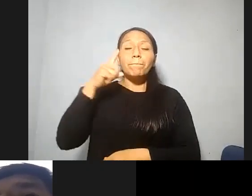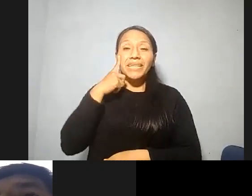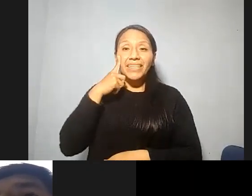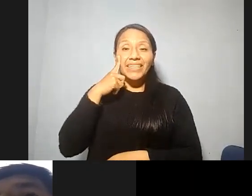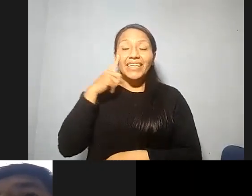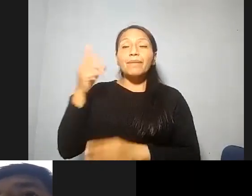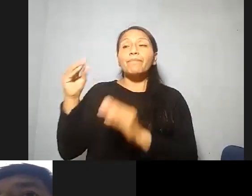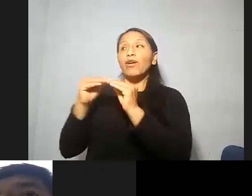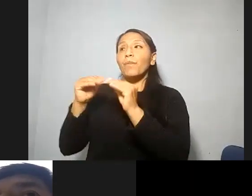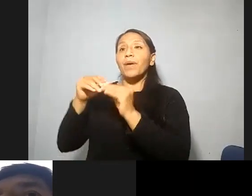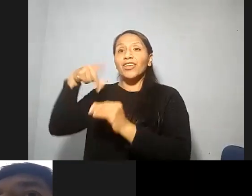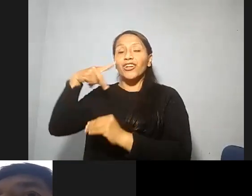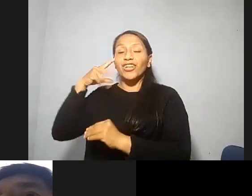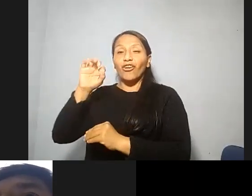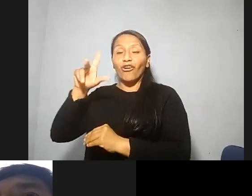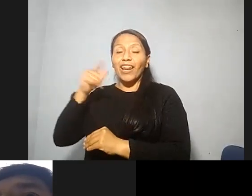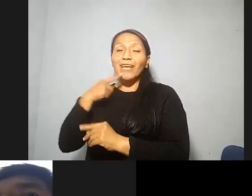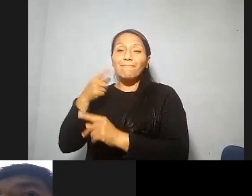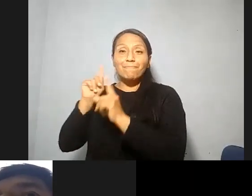Nicolás también estuvo